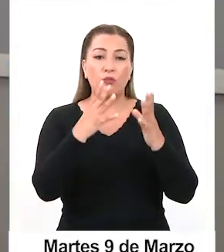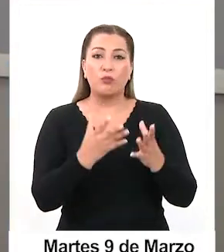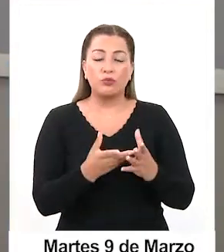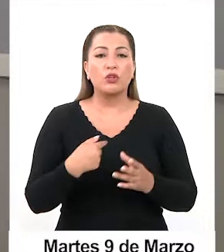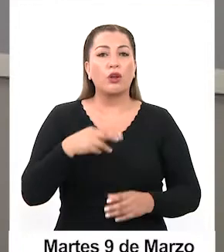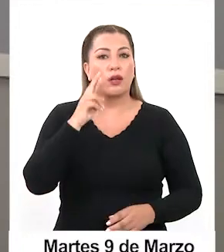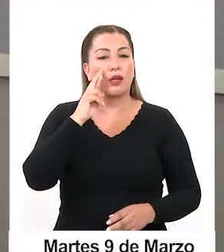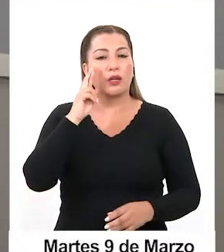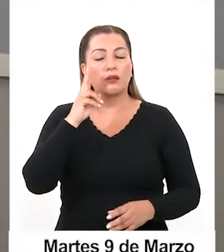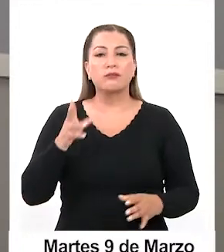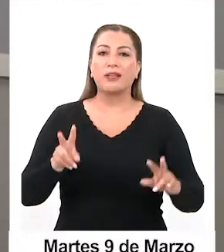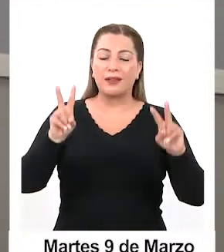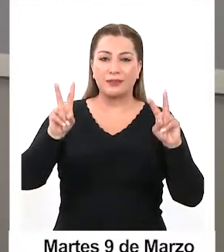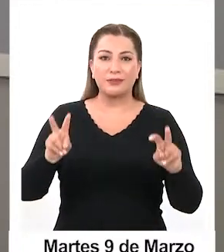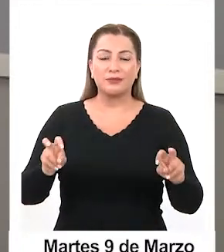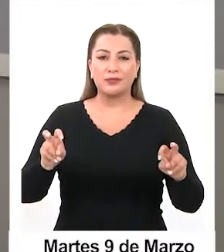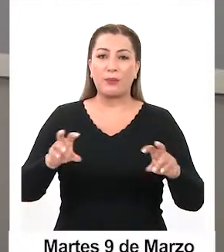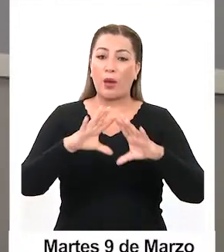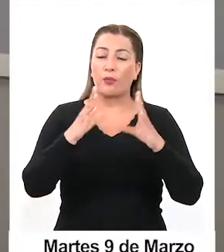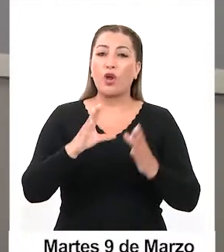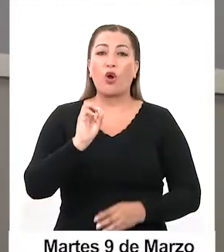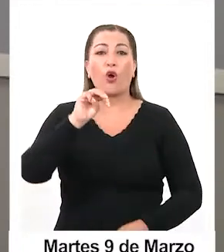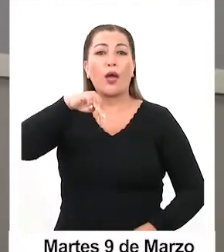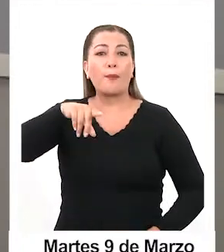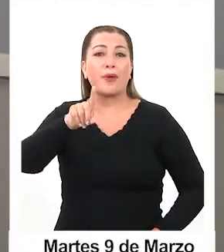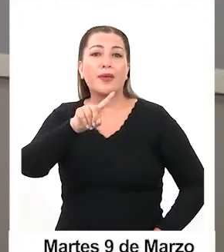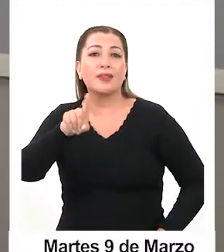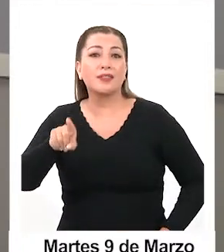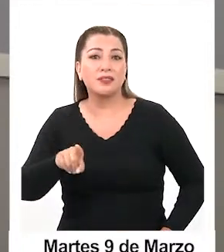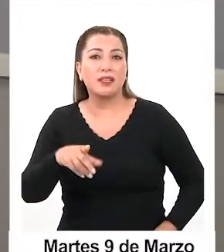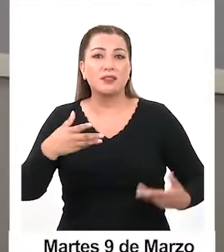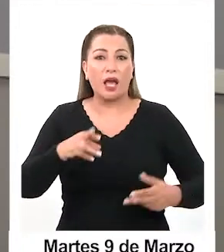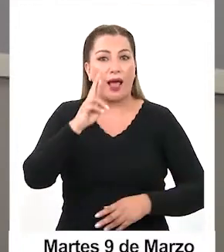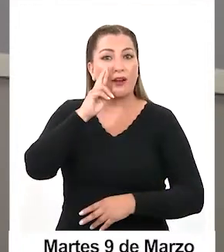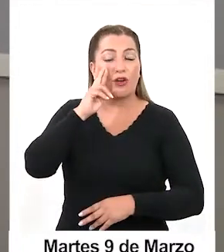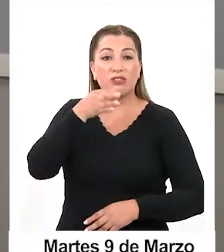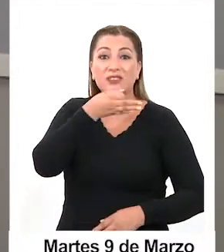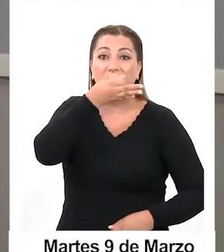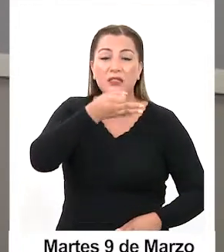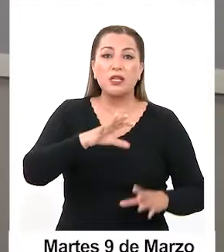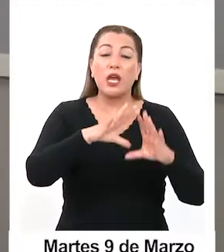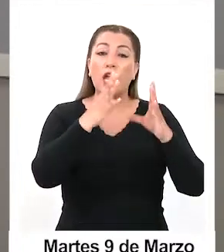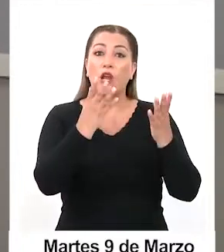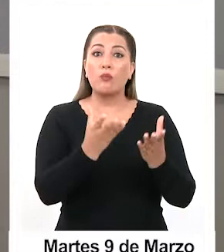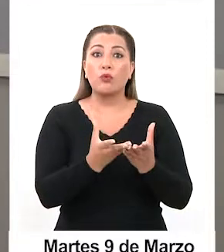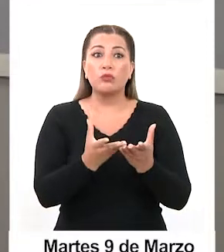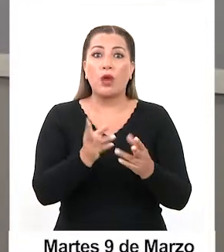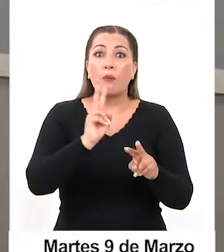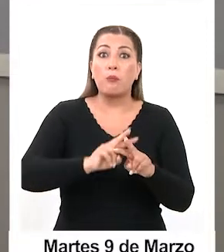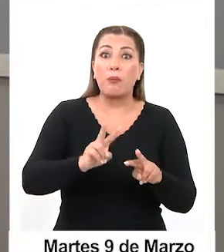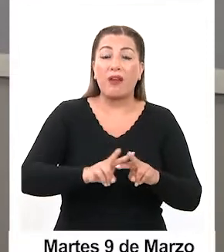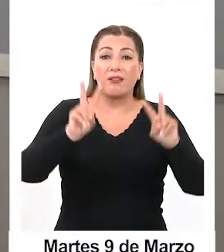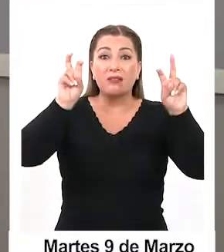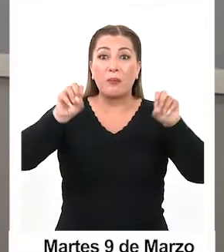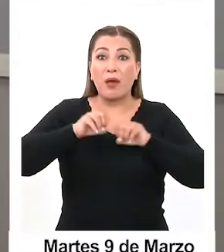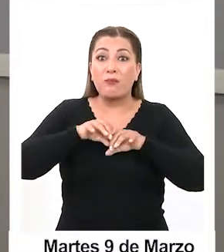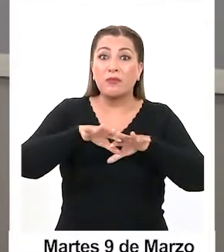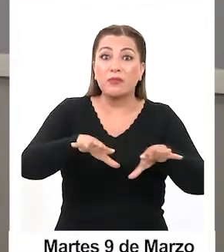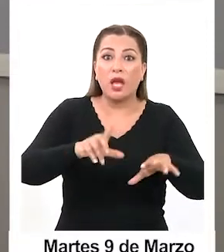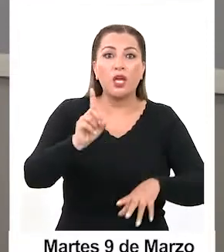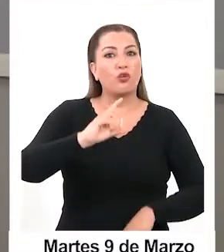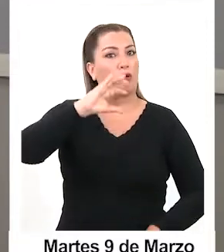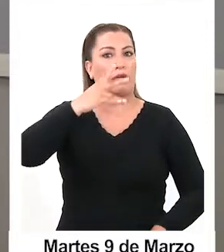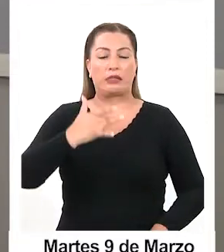la institucionalidad mundial de salud, como es la Organización Mundial de la Salud, que el mundo no estaba preparado para una pandemia, no de estas